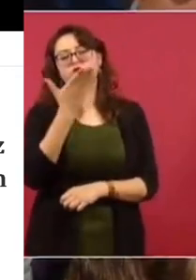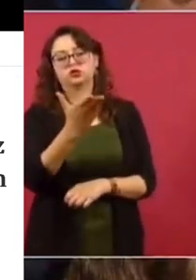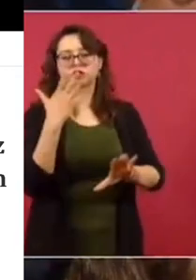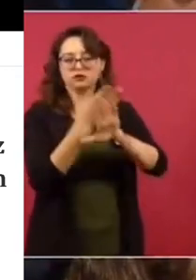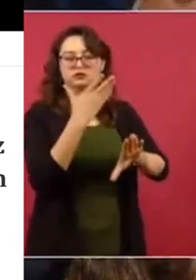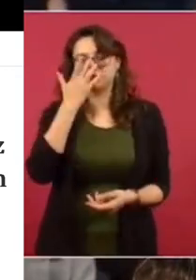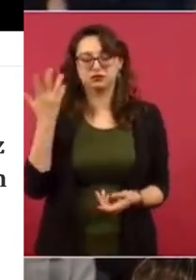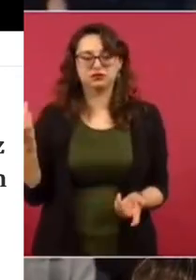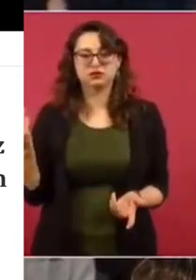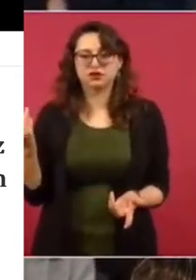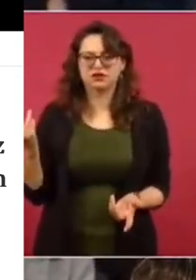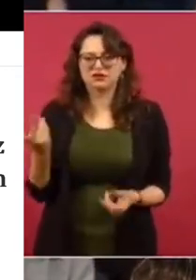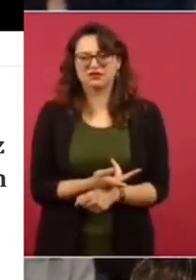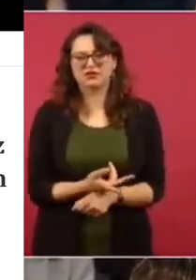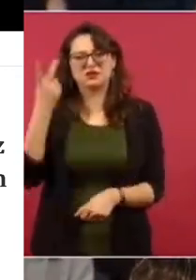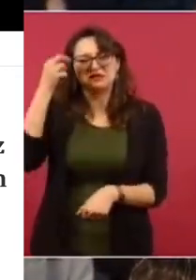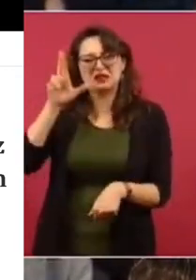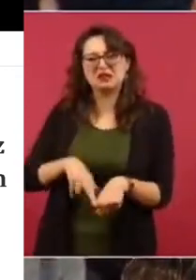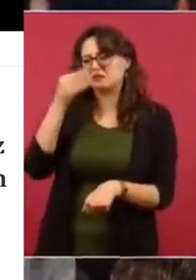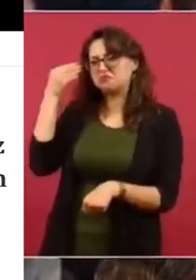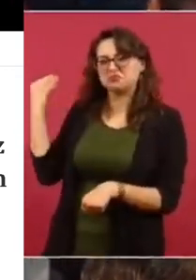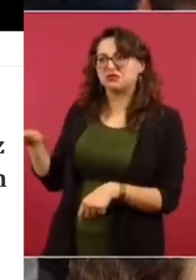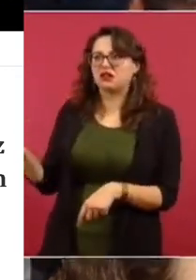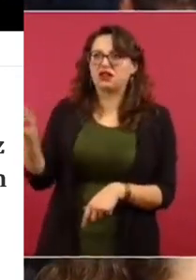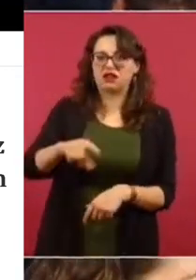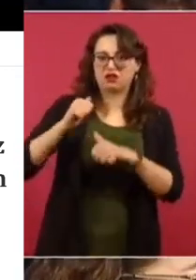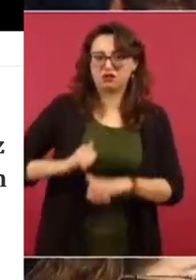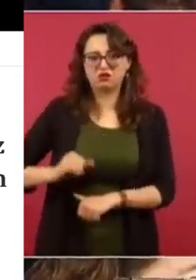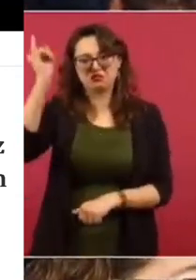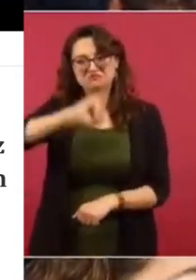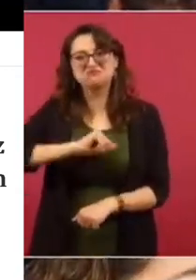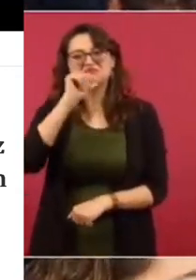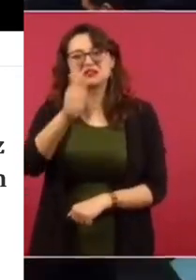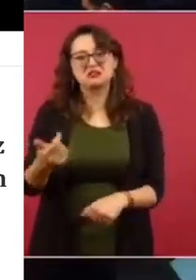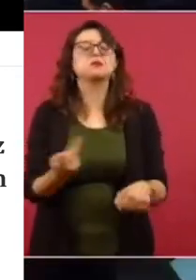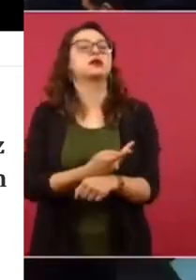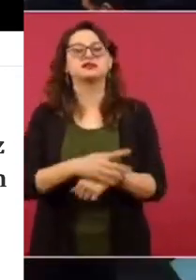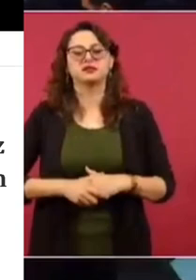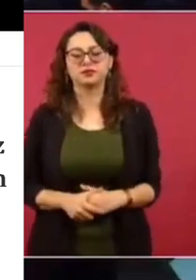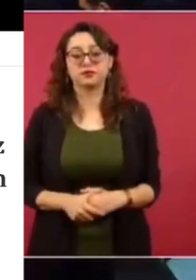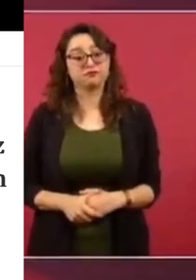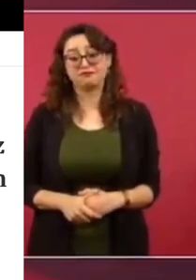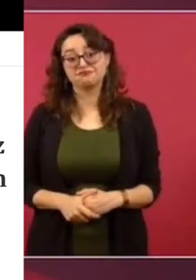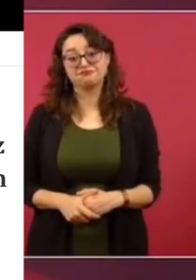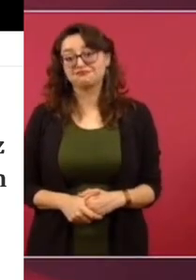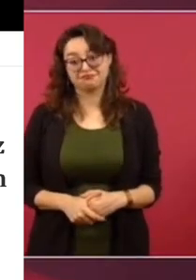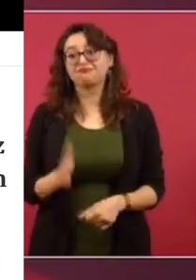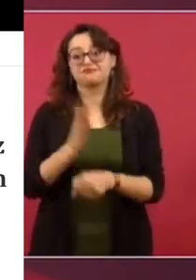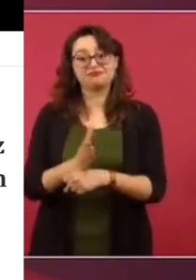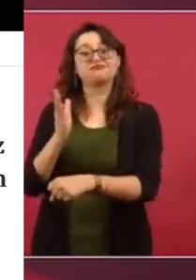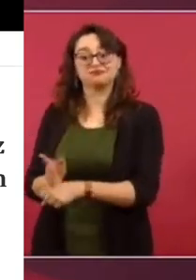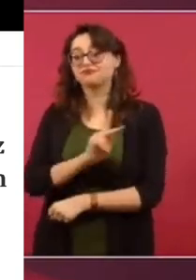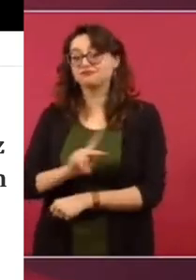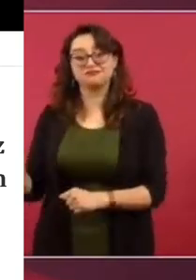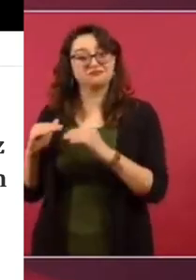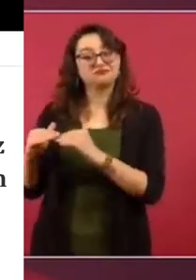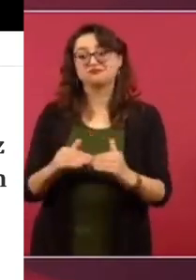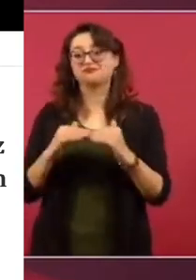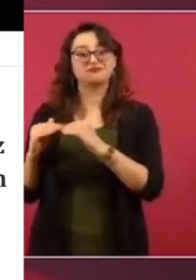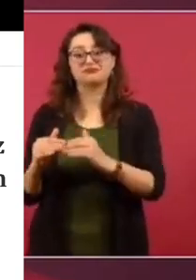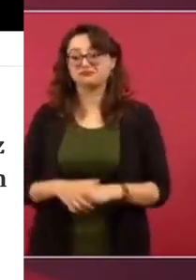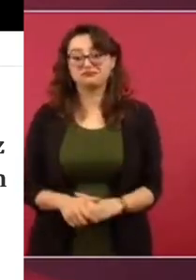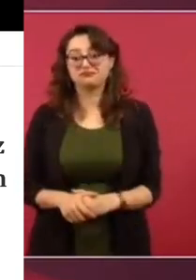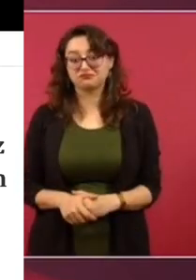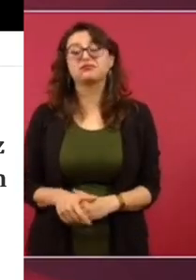de que se castigara a los corruptos, pero queda en un directorcito, y a los grandes, como usted ha dicho, no se despeinan y pierden el buen nombre? No, se les está castigando a todos por igual, a